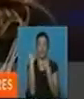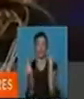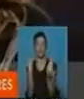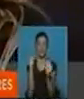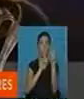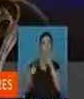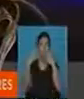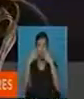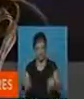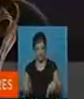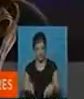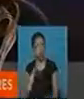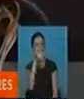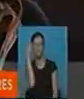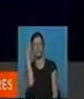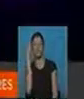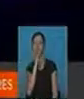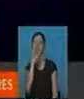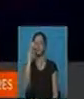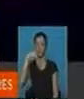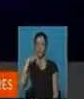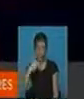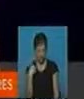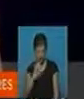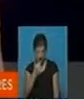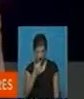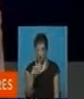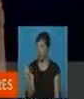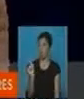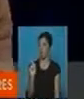propia encuesta personal. ¿Crees que Donald Trump puede ganar?